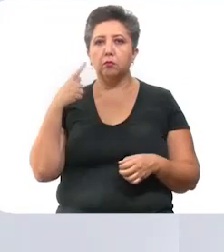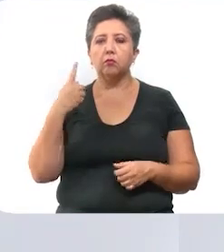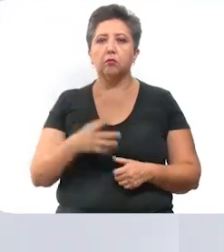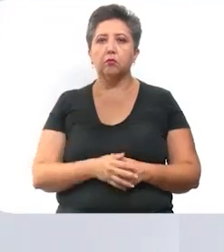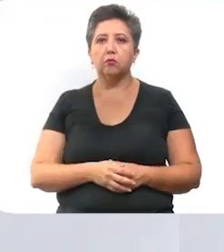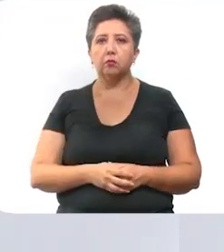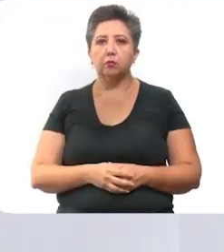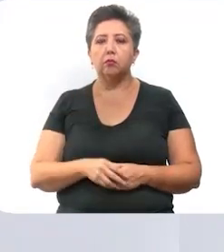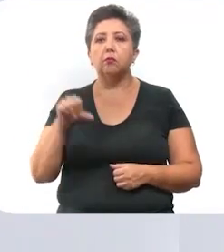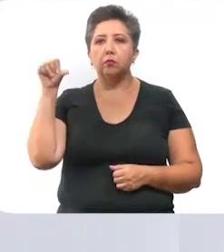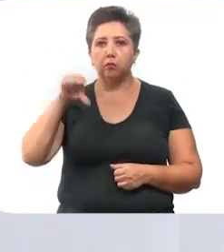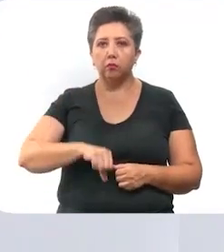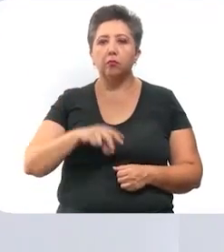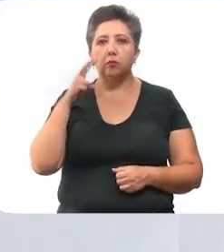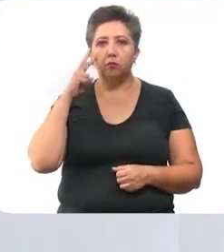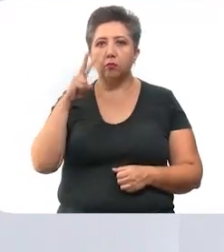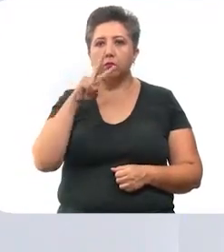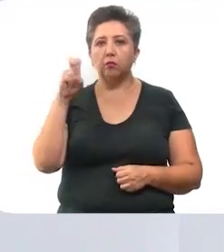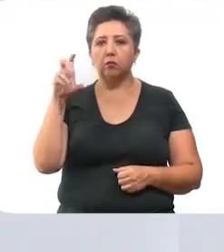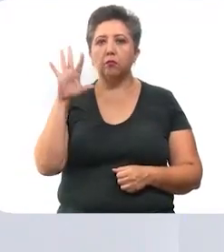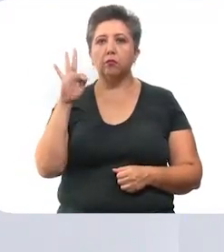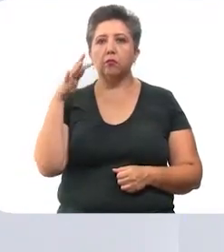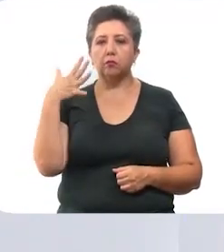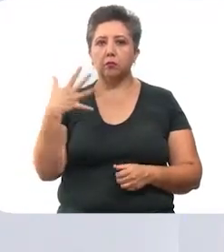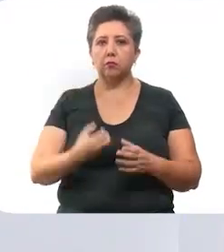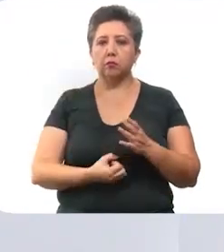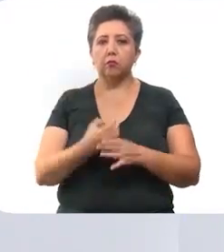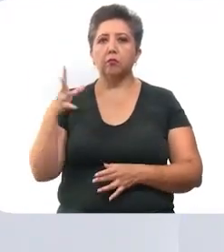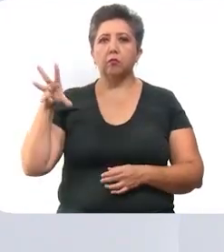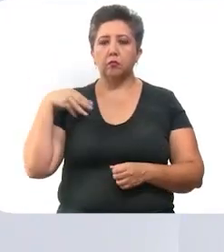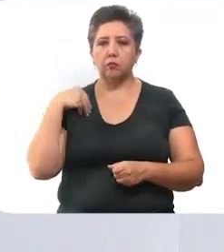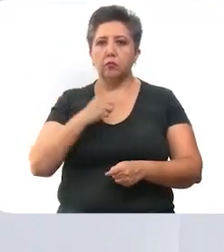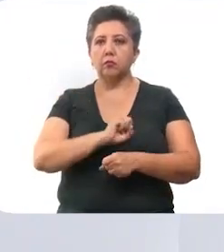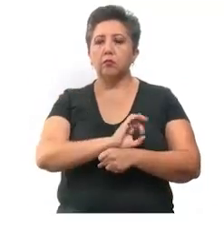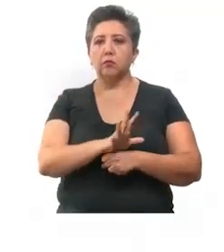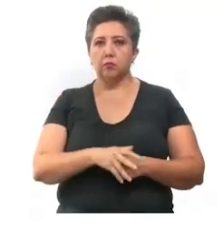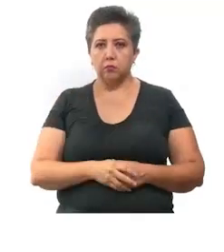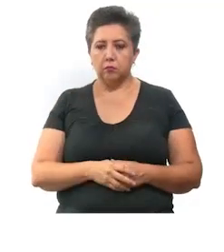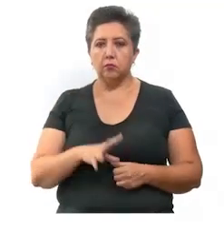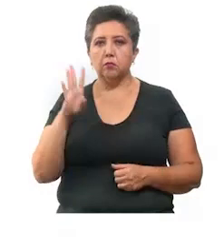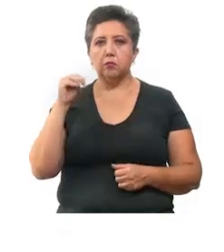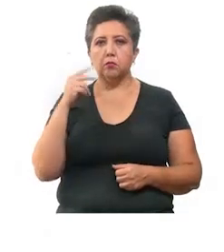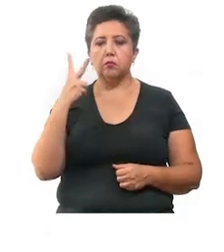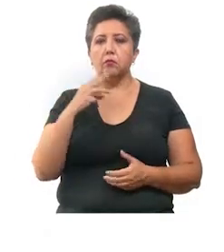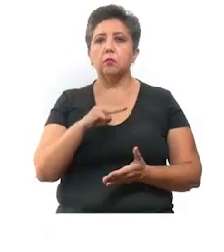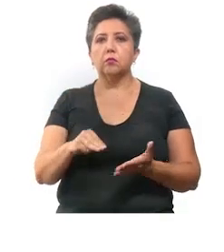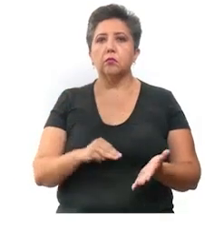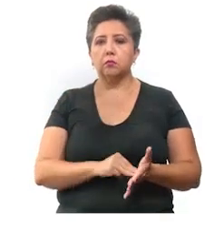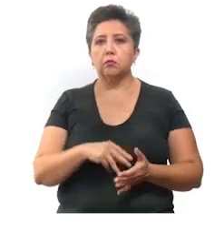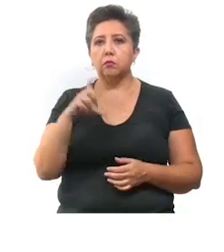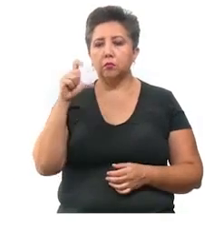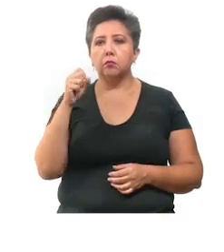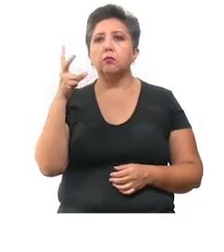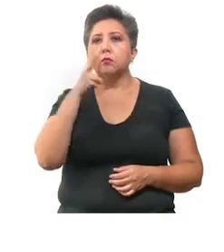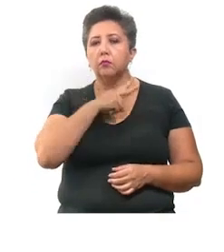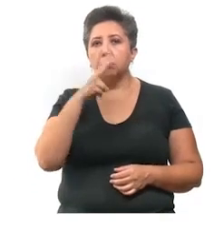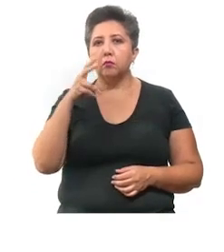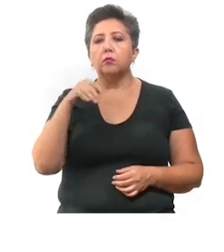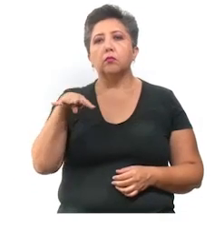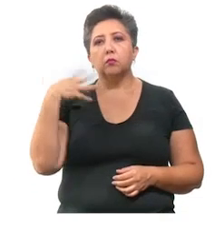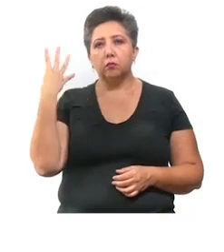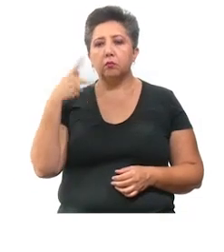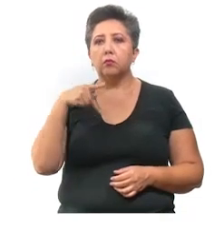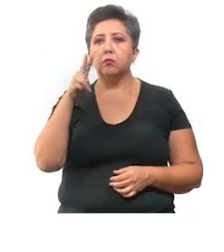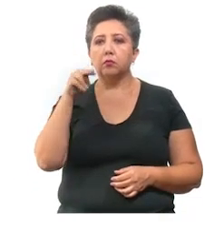52.871. Hoy se detectaron 245 nuevos contagios de coronavirus, 92 en Mérida, 20 en Valladolid,